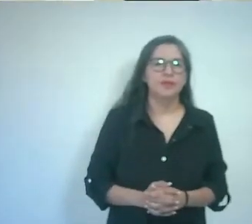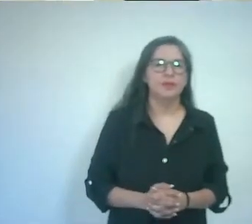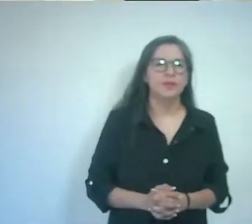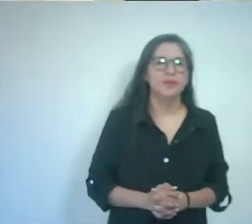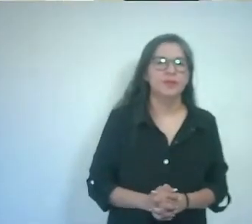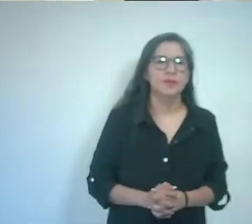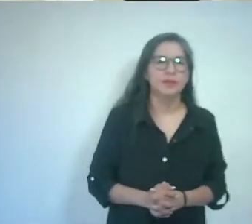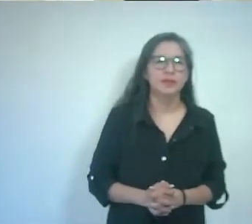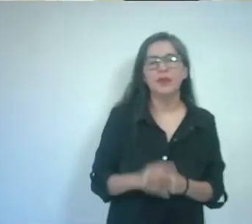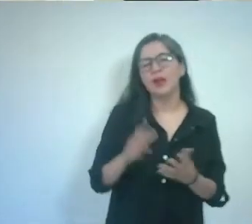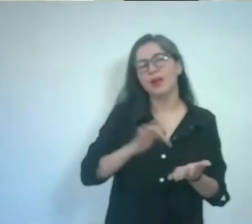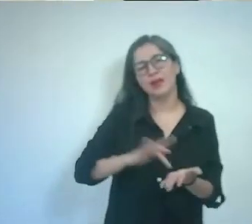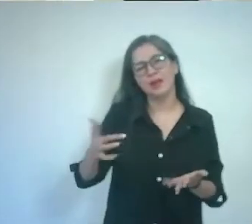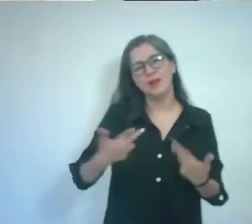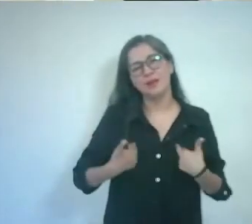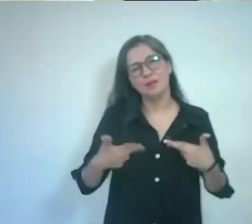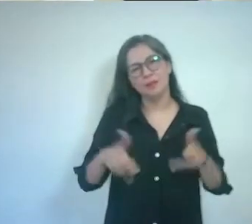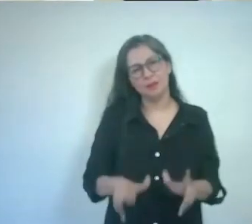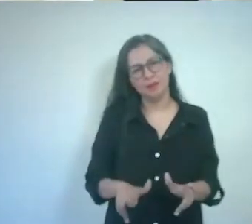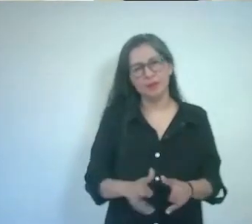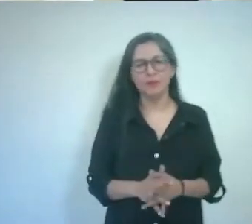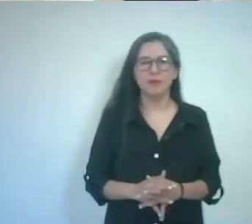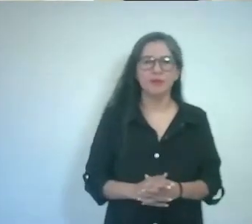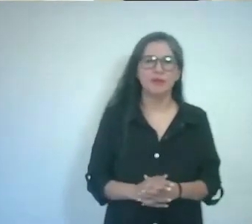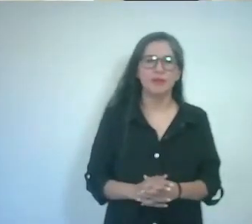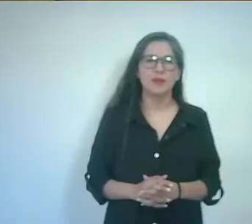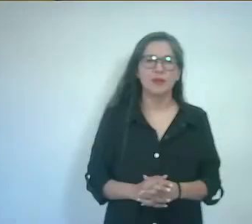Muchísimas gracias, representante.